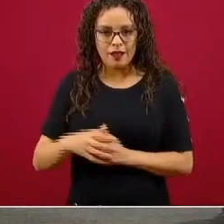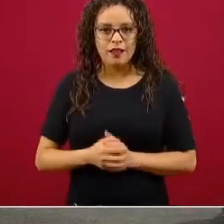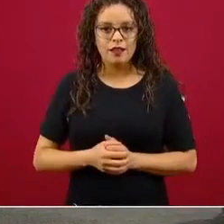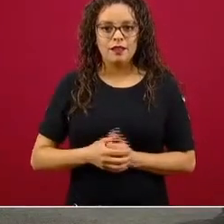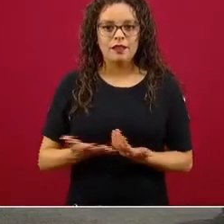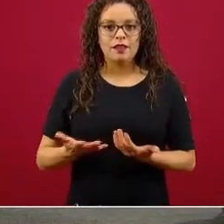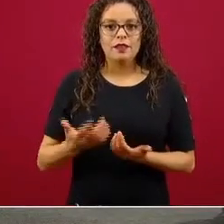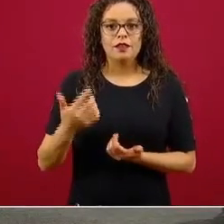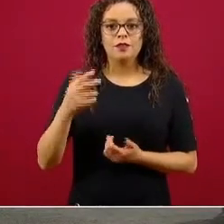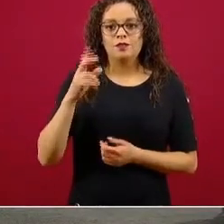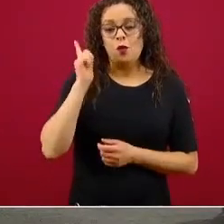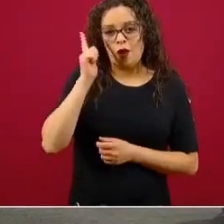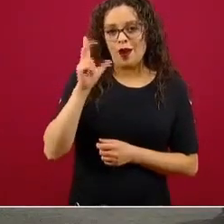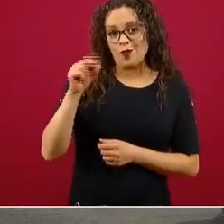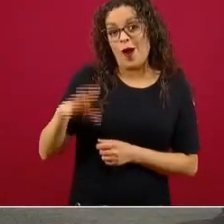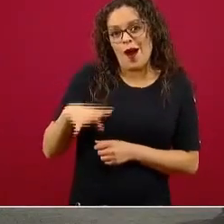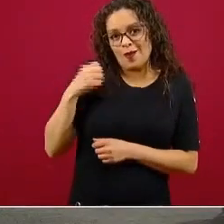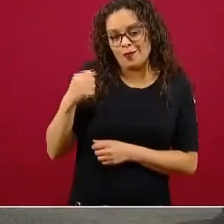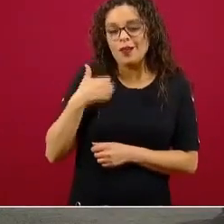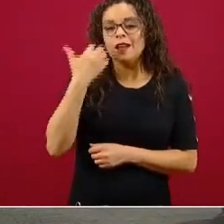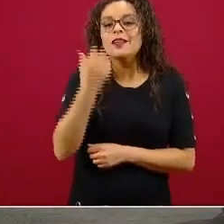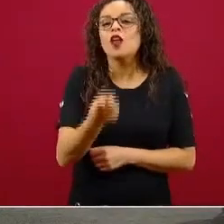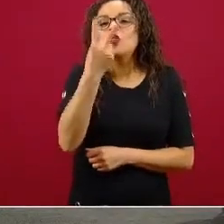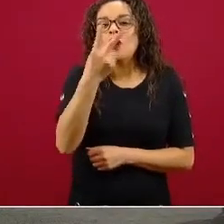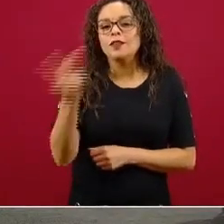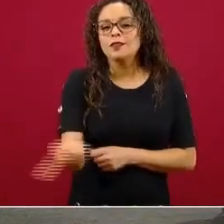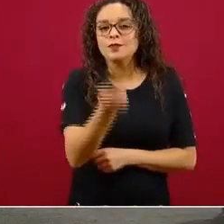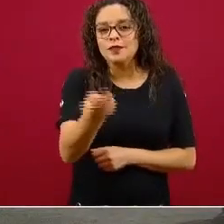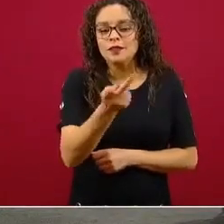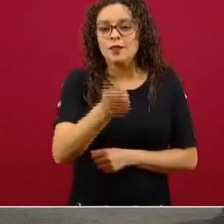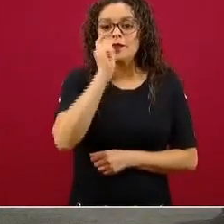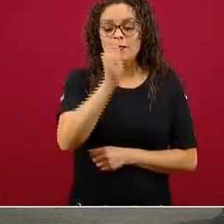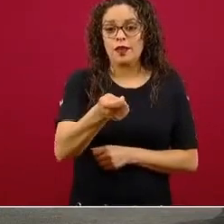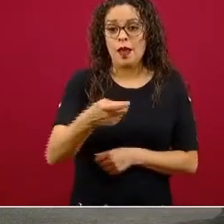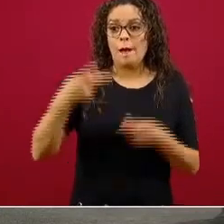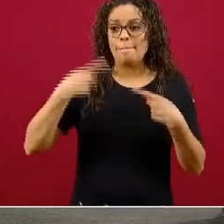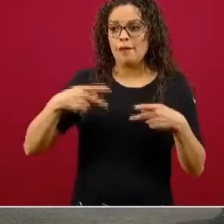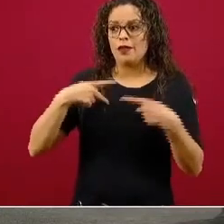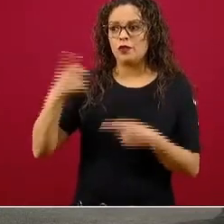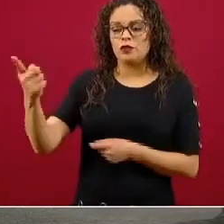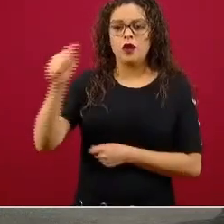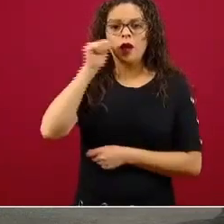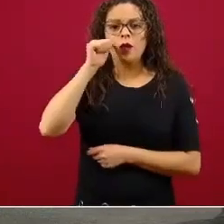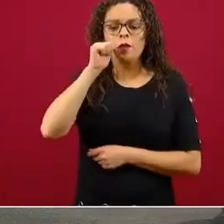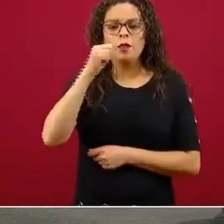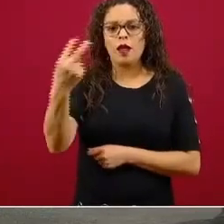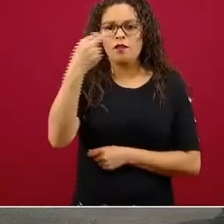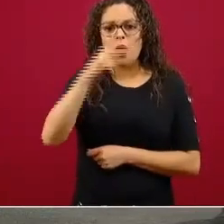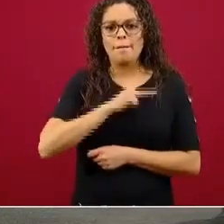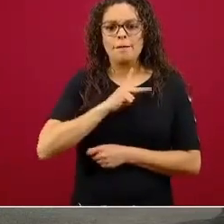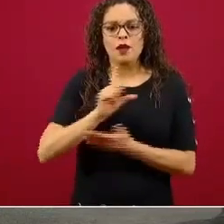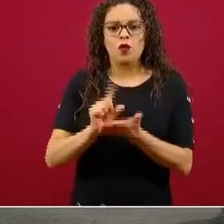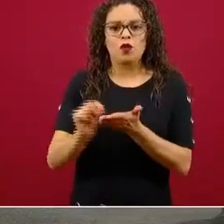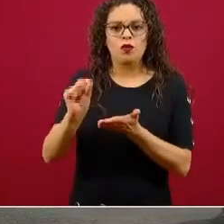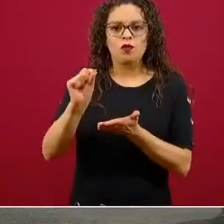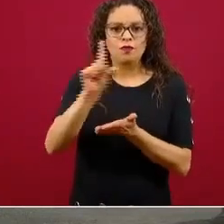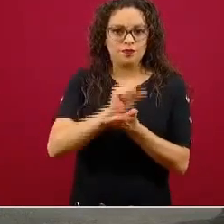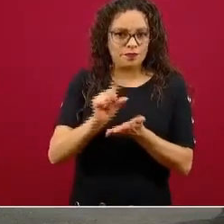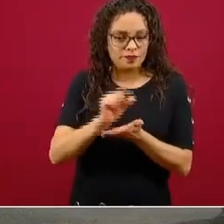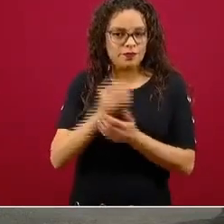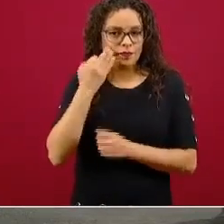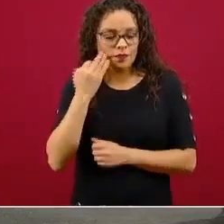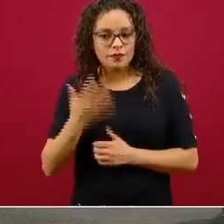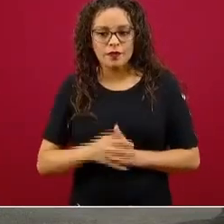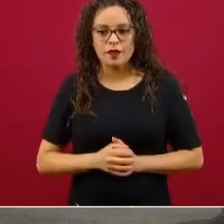hacerles 2 preguntas que me han llegado de mis seguidores en redes sociales que me parecen muy interesantes. Pregunta